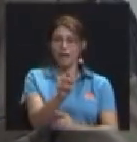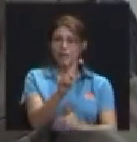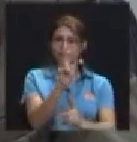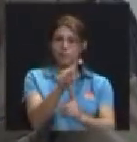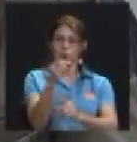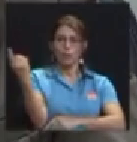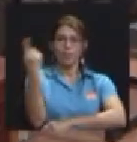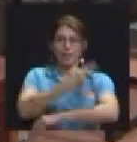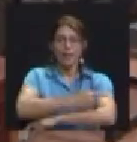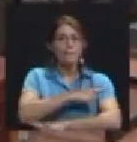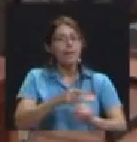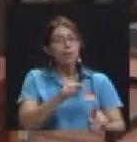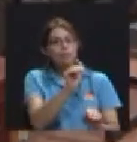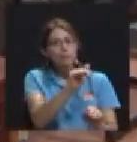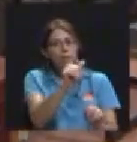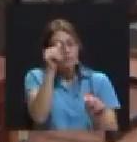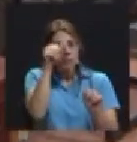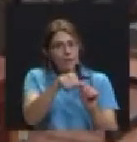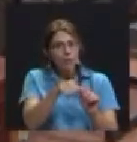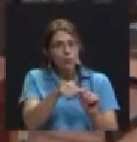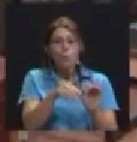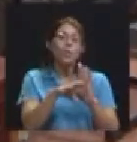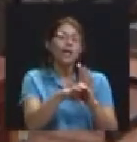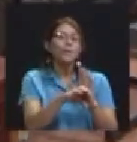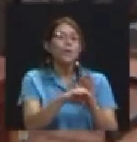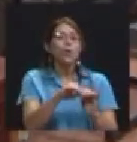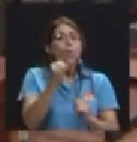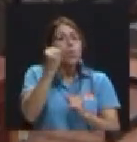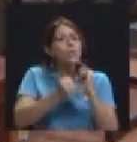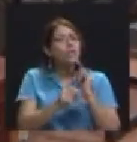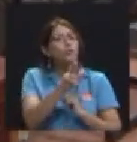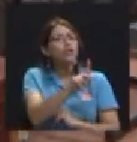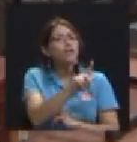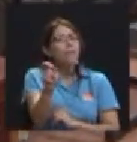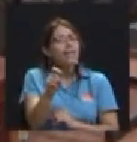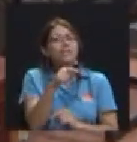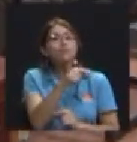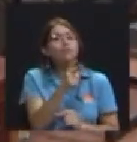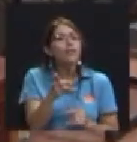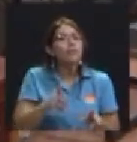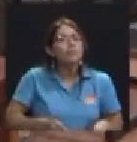por recordatorio. En los últimos 3 meses, ¿cuánto gastó en ropa? ¿Cuánto gastó